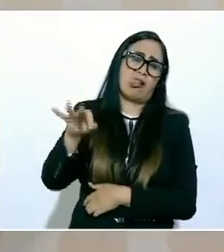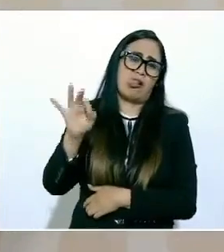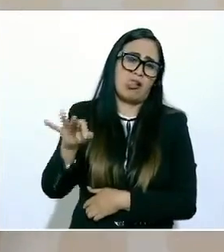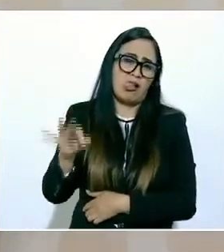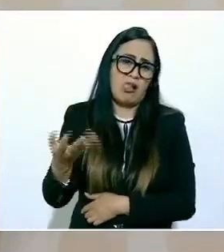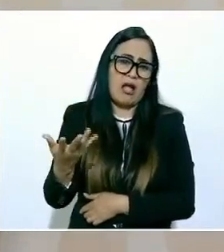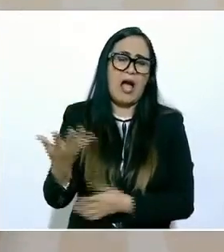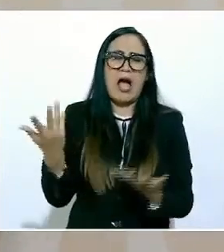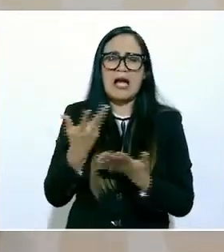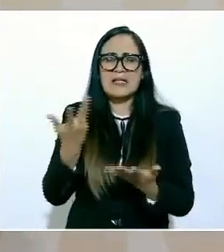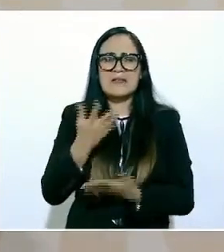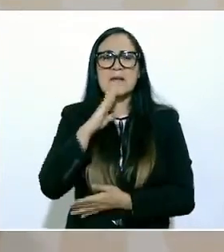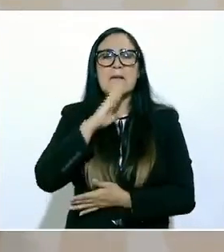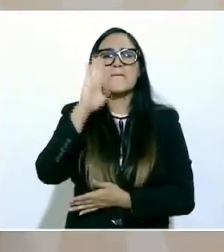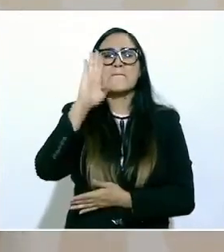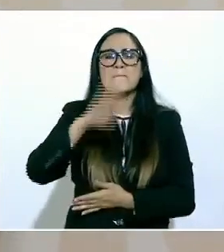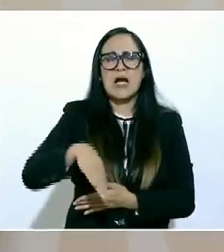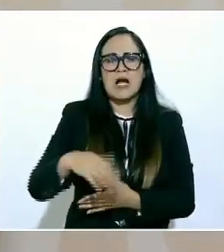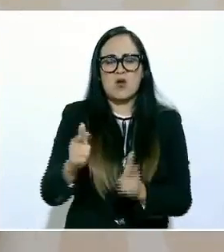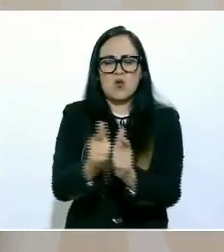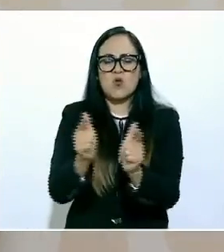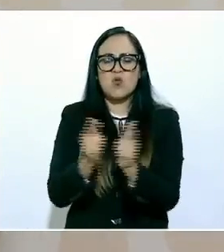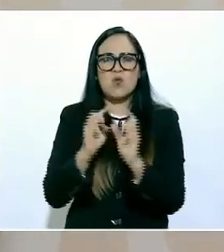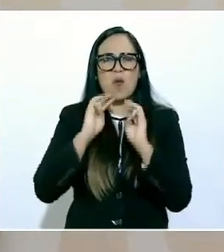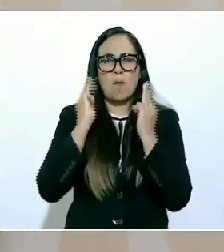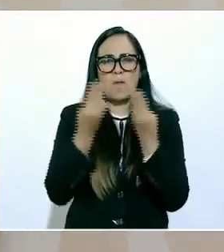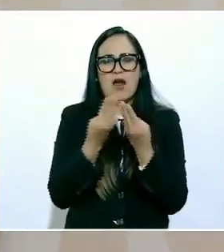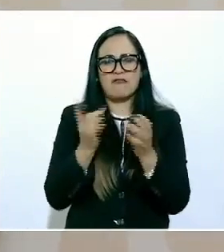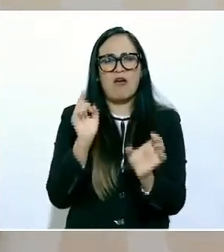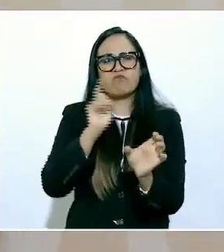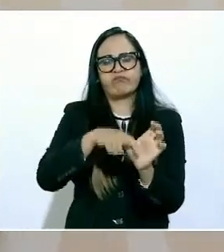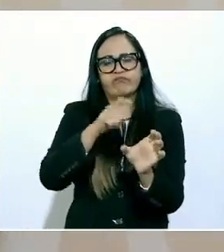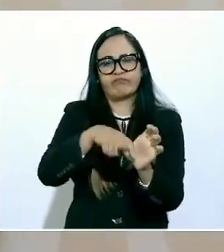filas de la delincuencia.